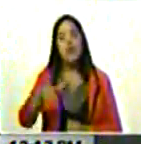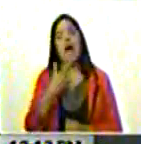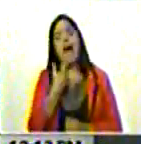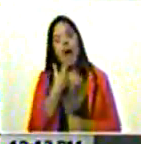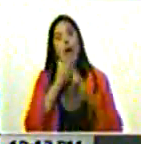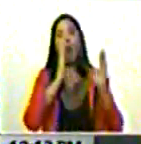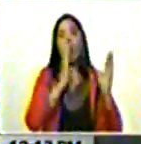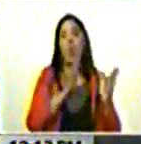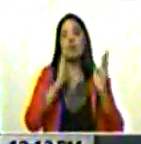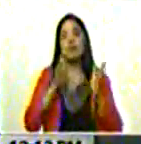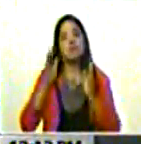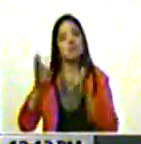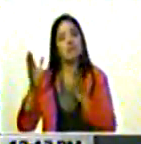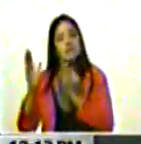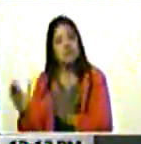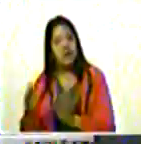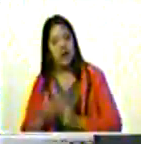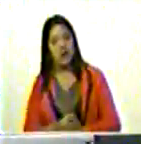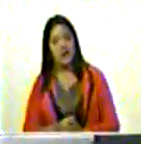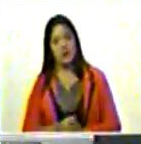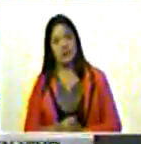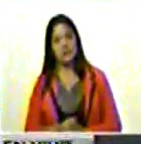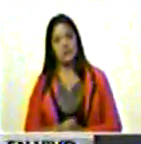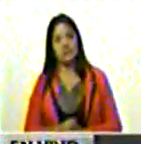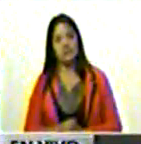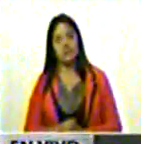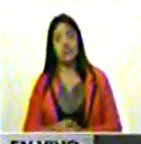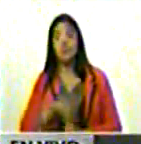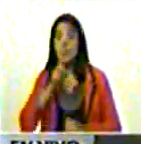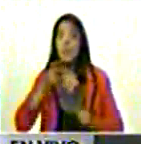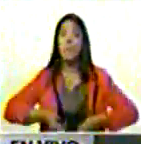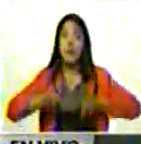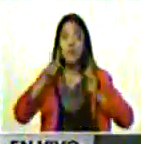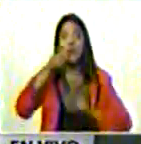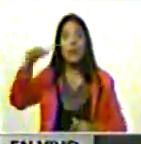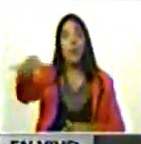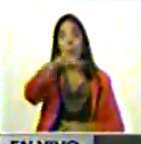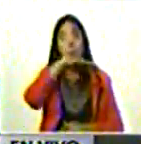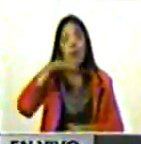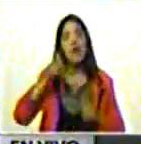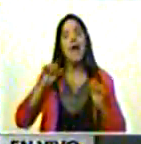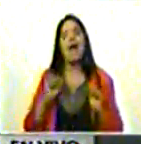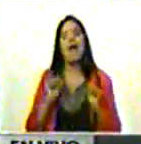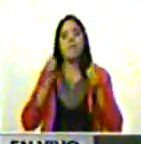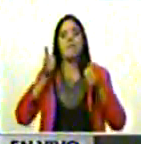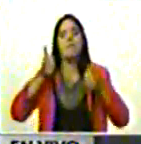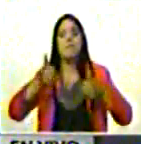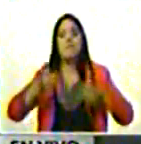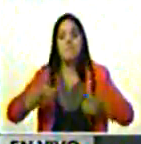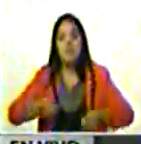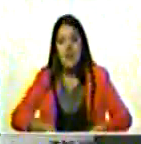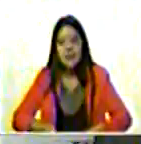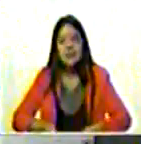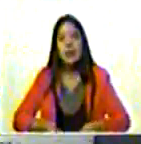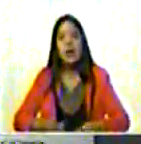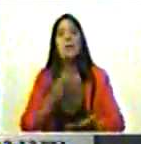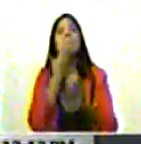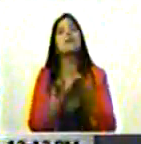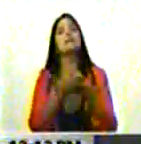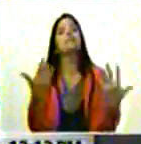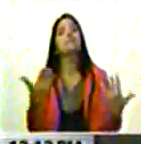por sectores. Y más allá de eso, permite que el pueblo pueda comenzar a exigir lo que